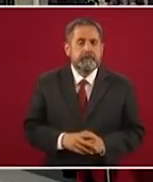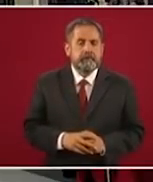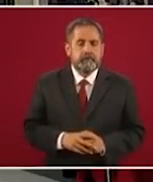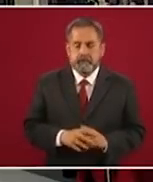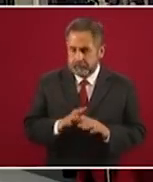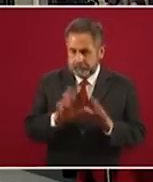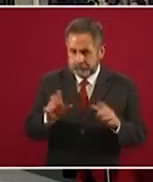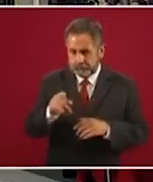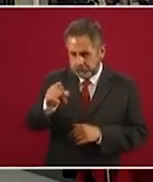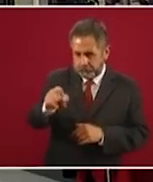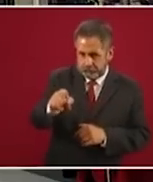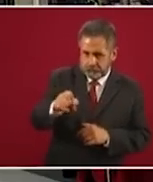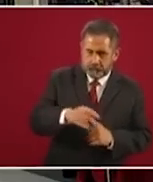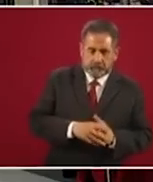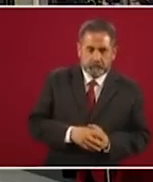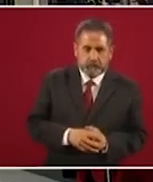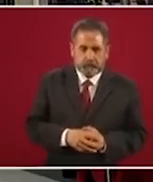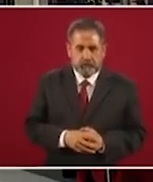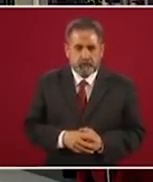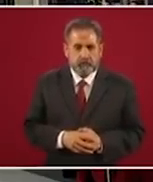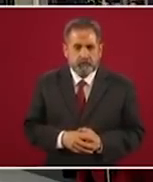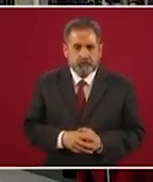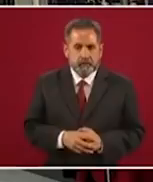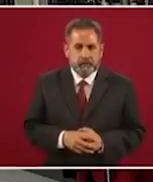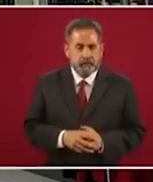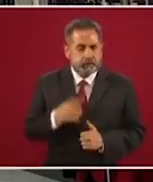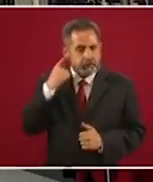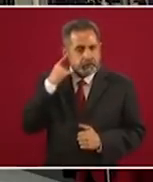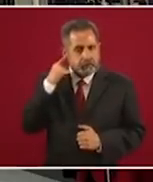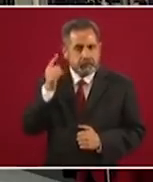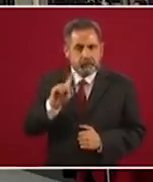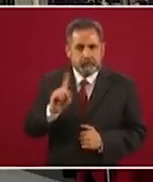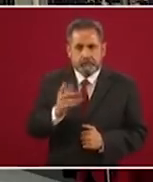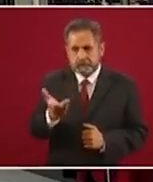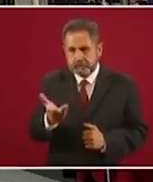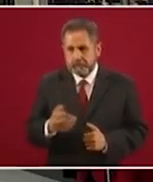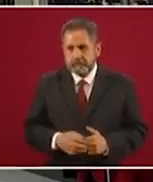A ver. Con los coordinadores. A ver, él y luego tú.